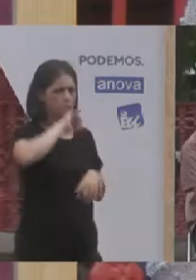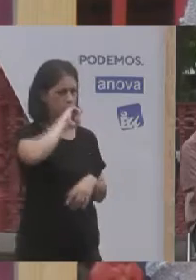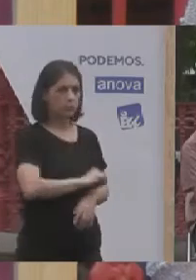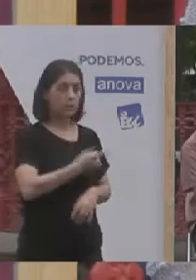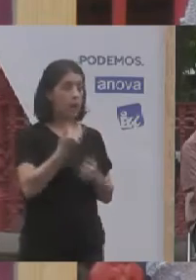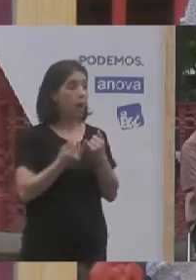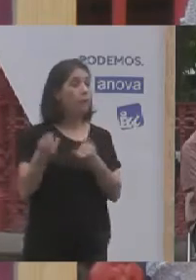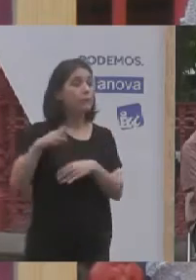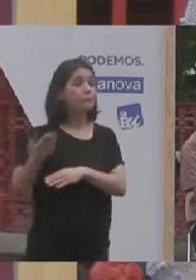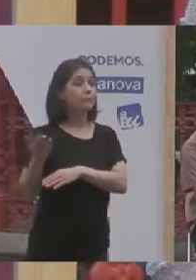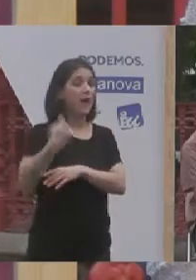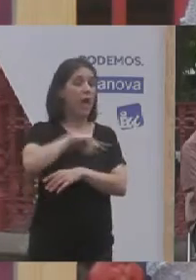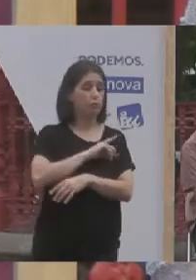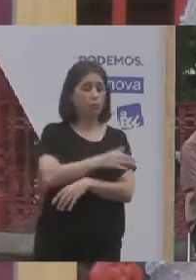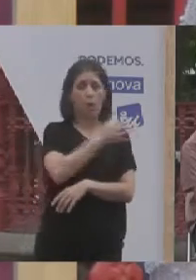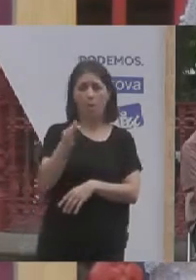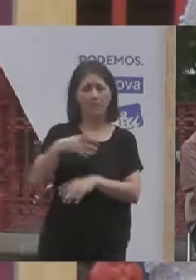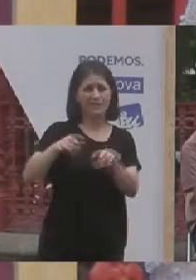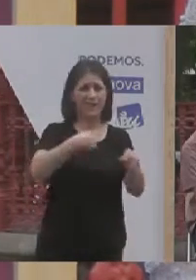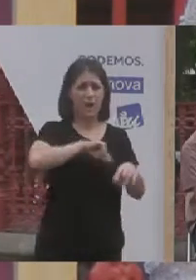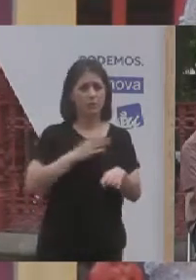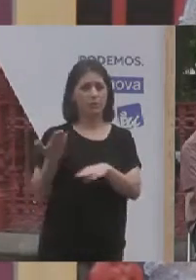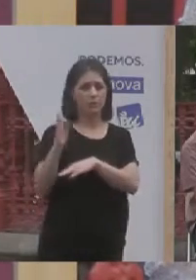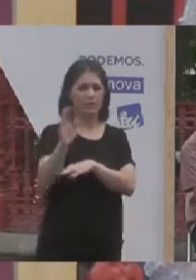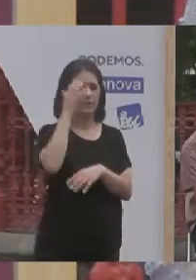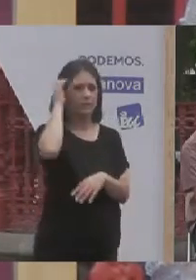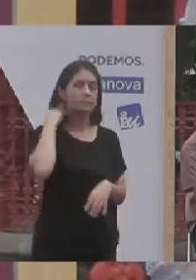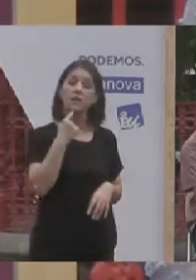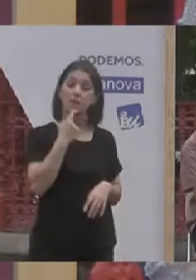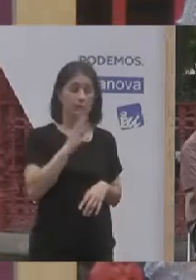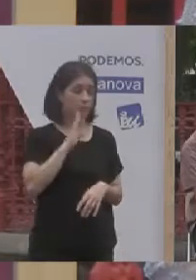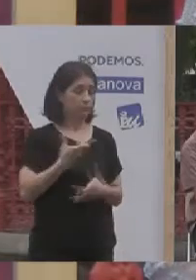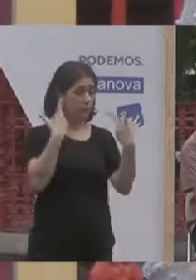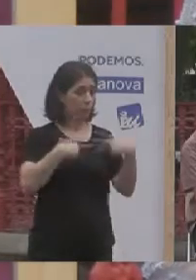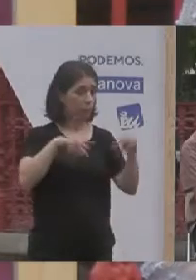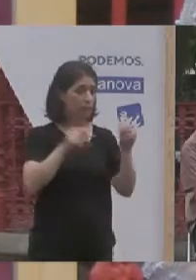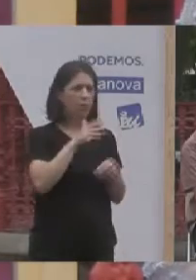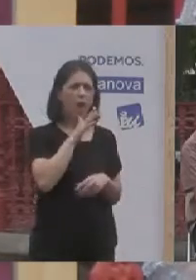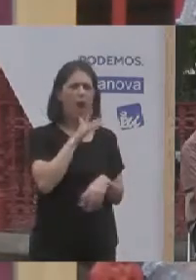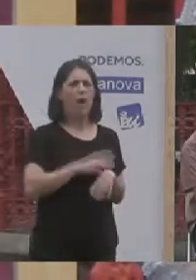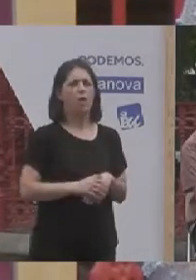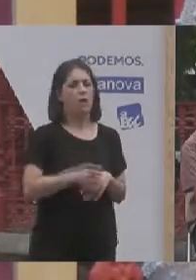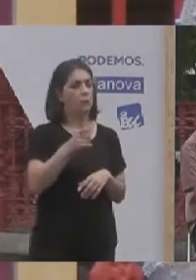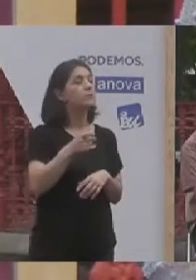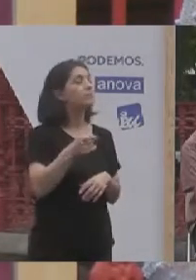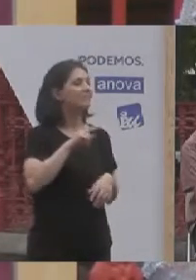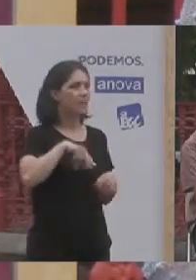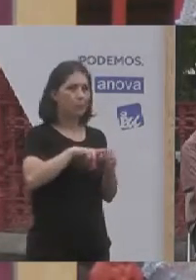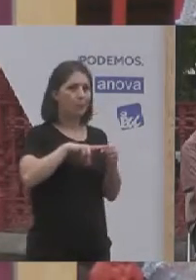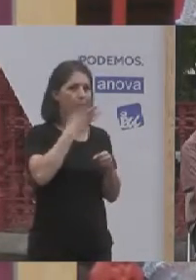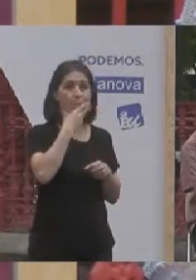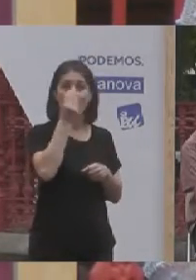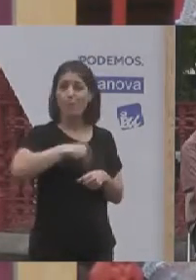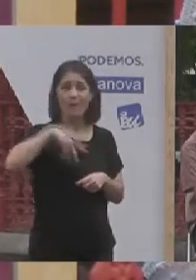nos representan a nós e a nosa terra. Dito isto, eu agora quero falar xa desta maravillosa provincia,